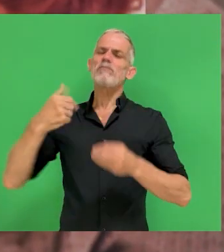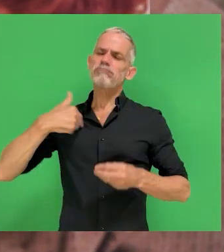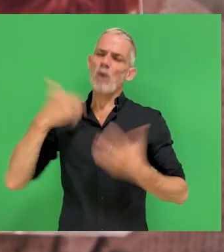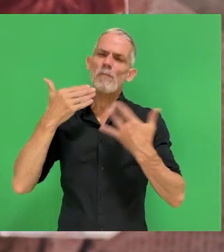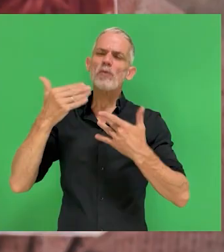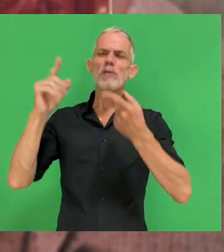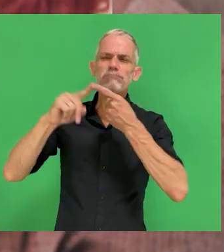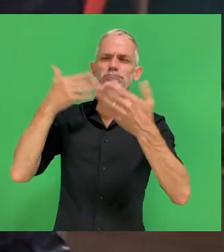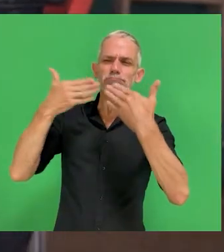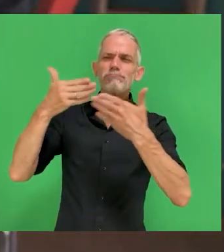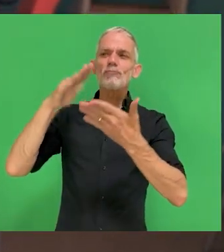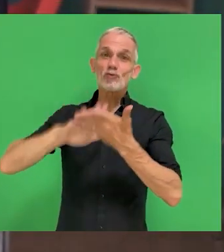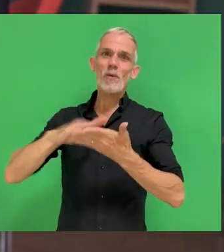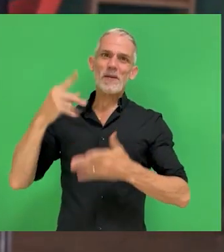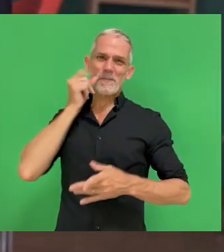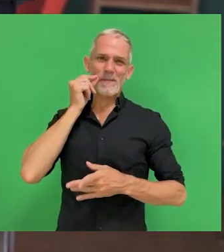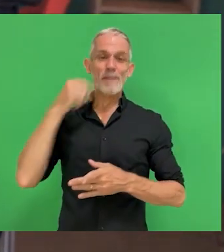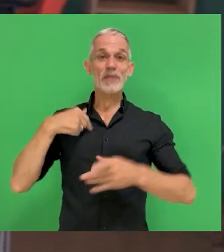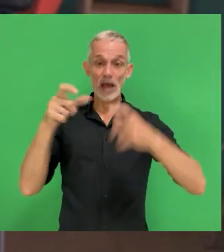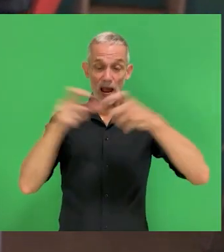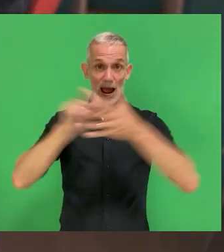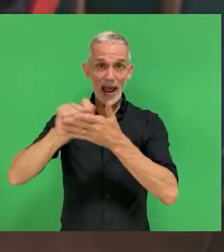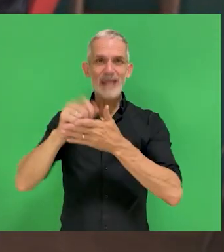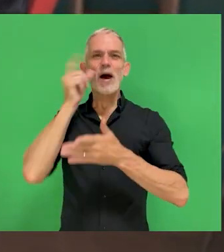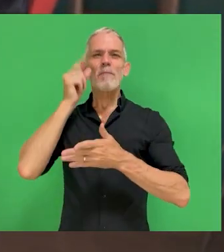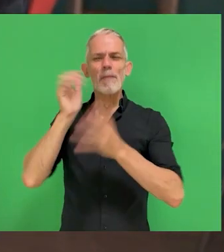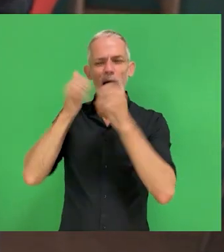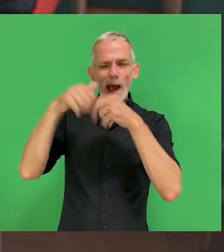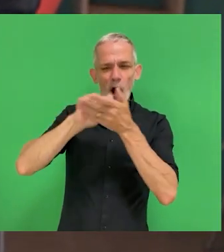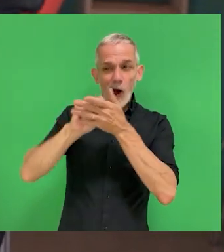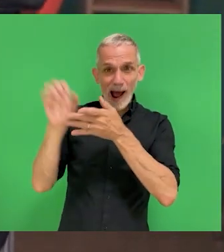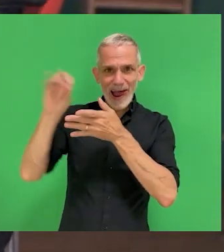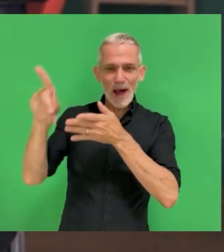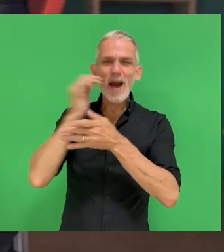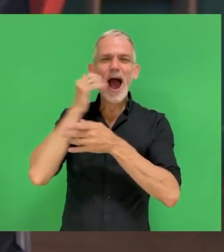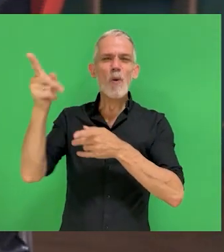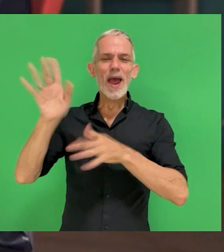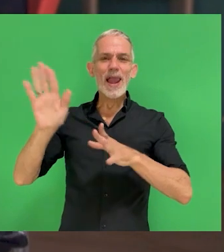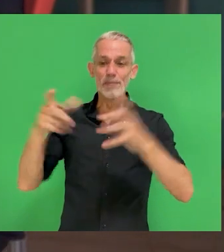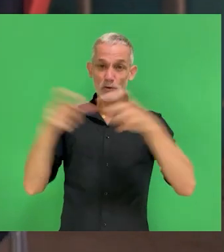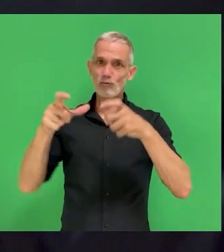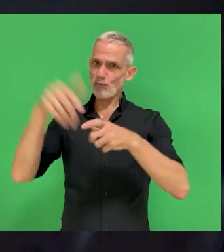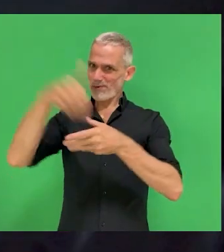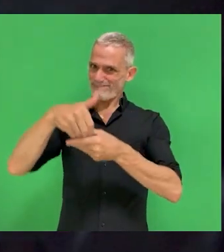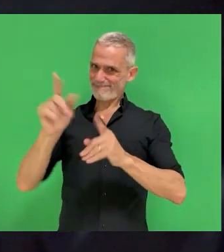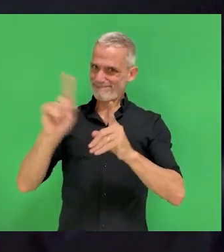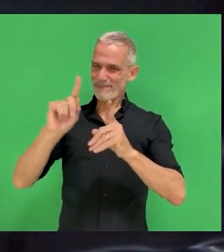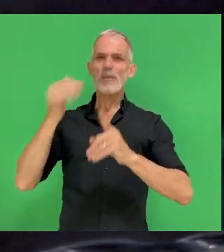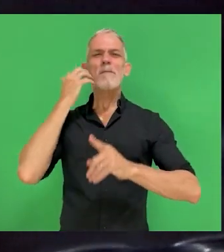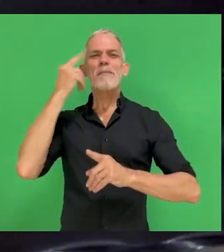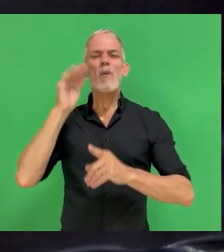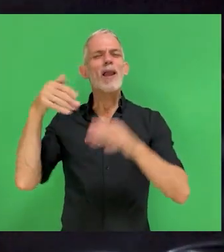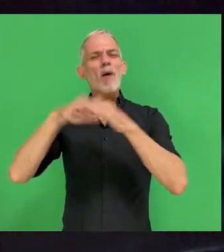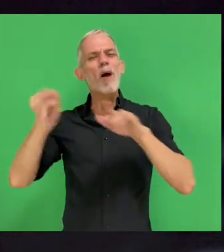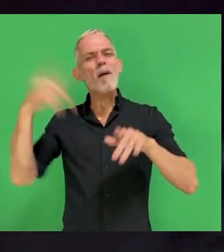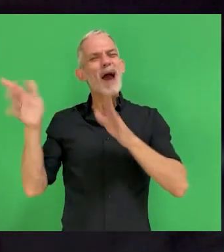podía hablar sobre él. Tengo unas cartas que papá le escribió clandestino o exiliado. No estaban en el sobre de los recortes. Mi abuela las